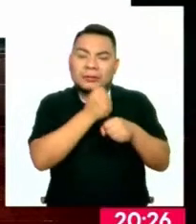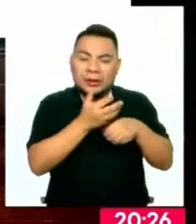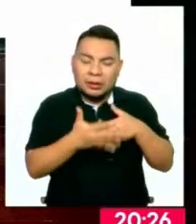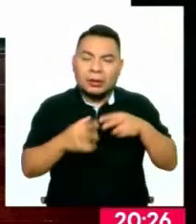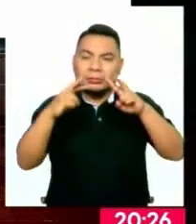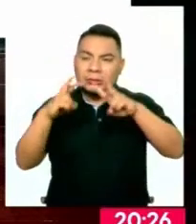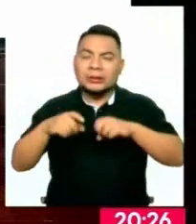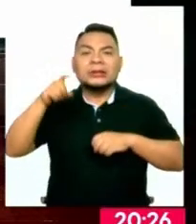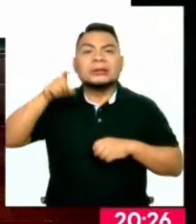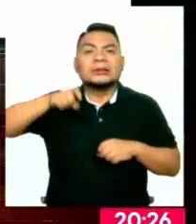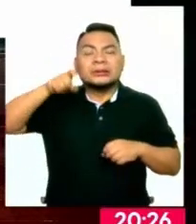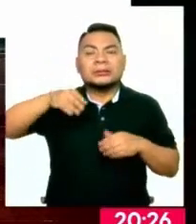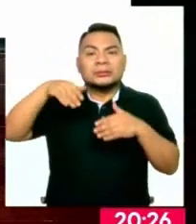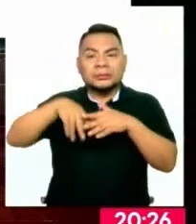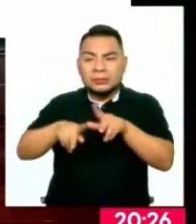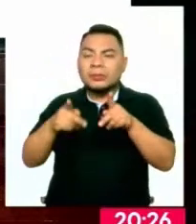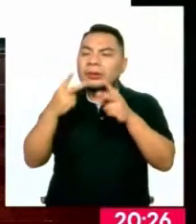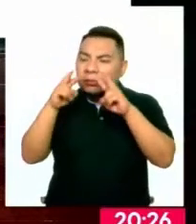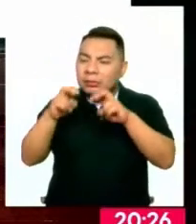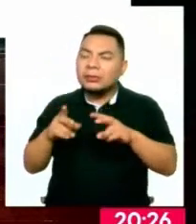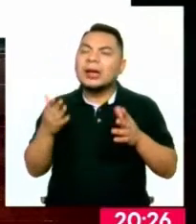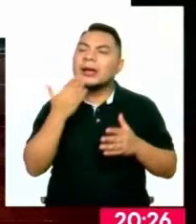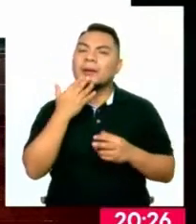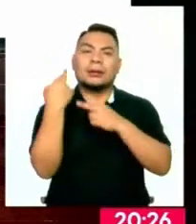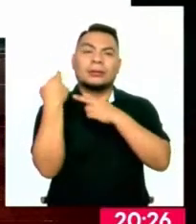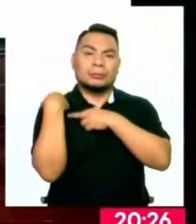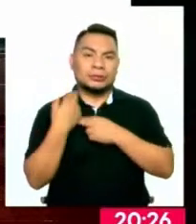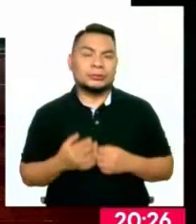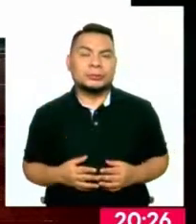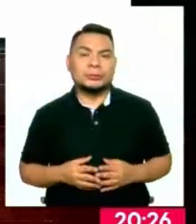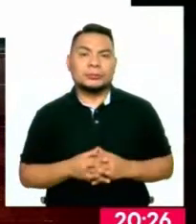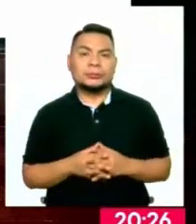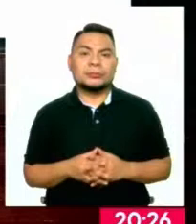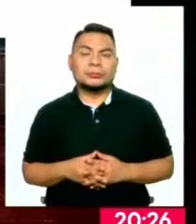diligencias necesarias que permitan determinar responsabilidades.